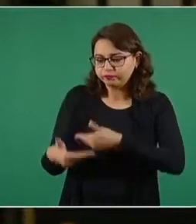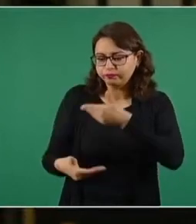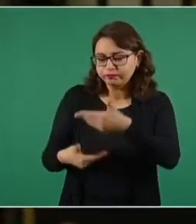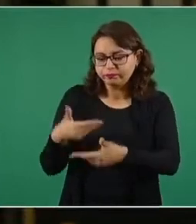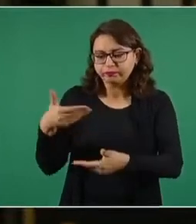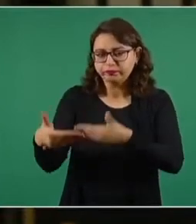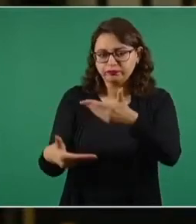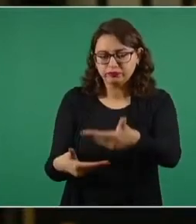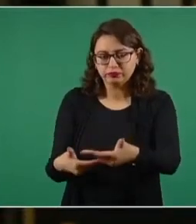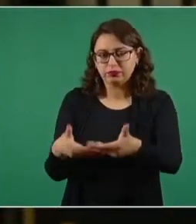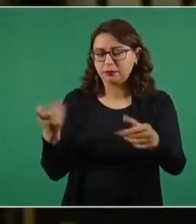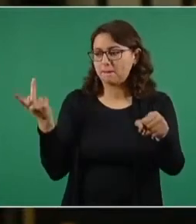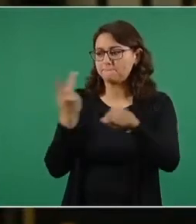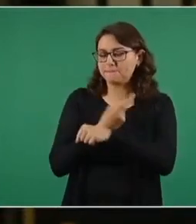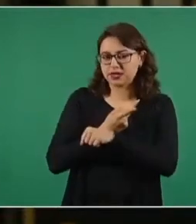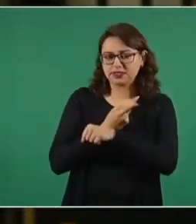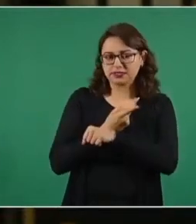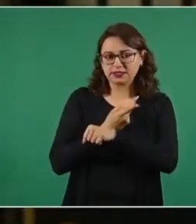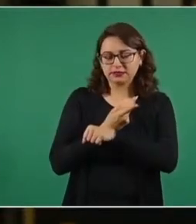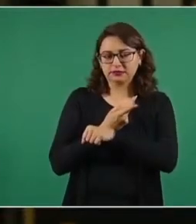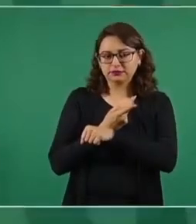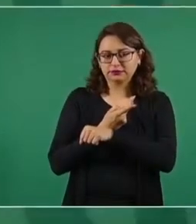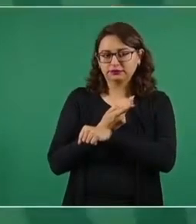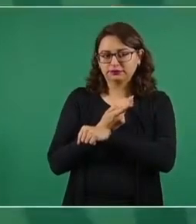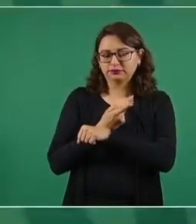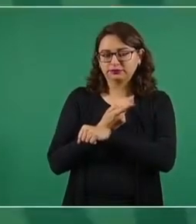entre las partes.